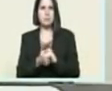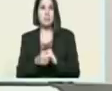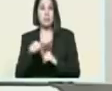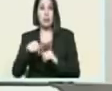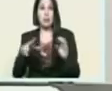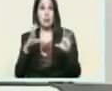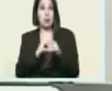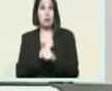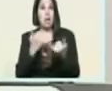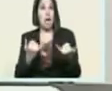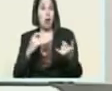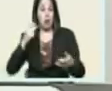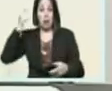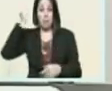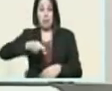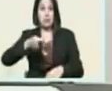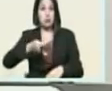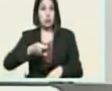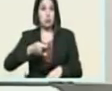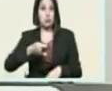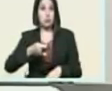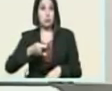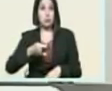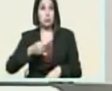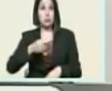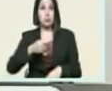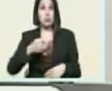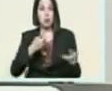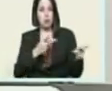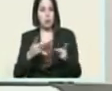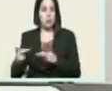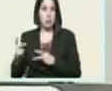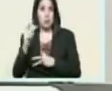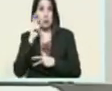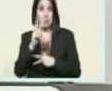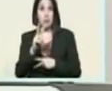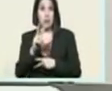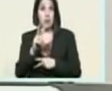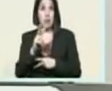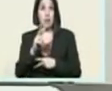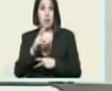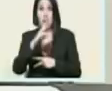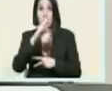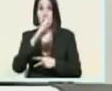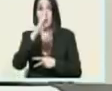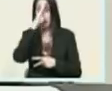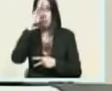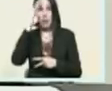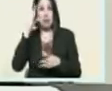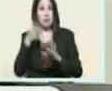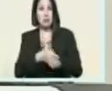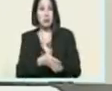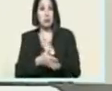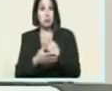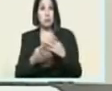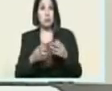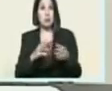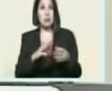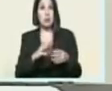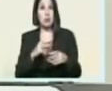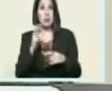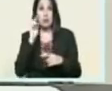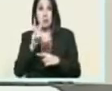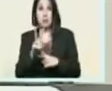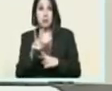de esta noche. Ahora viene con el mazo dando. Los invito, estamos en cadena, pero el mazo no va a ser en cadena, el mazo va a ser